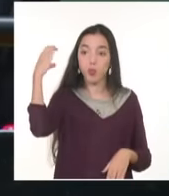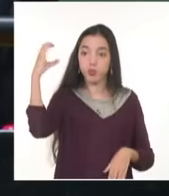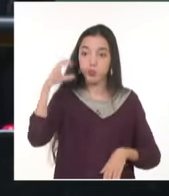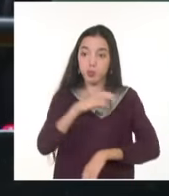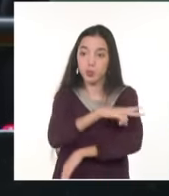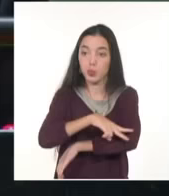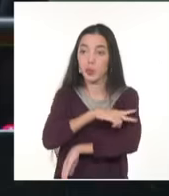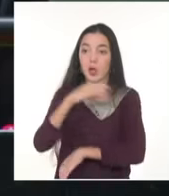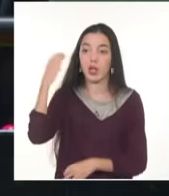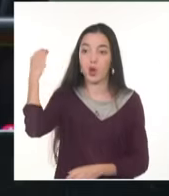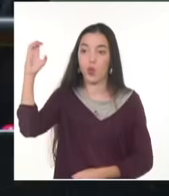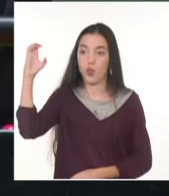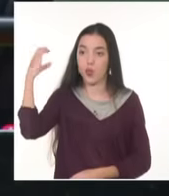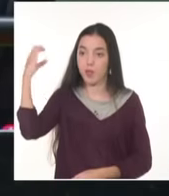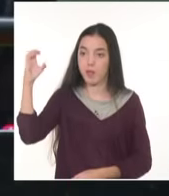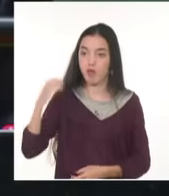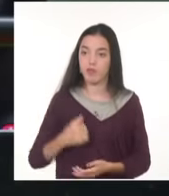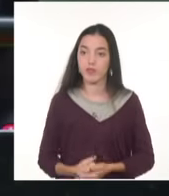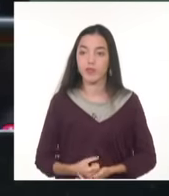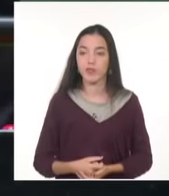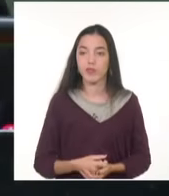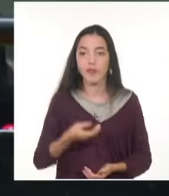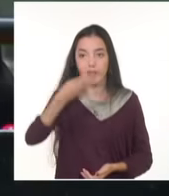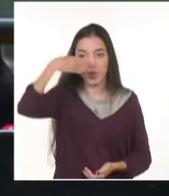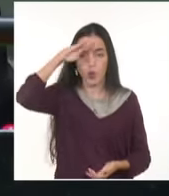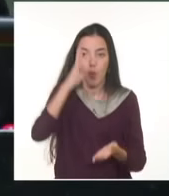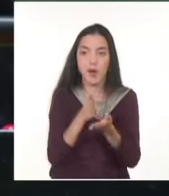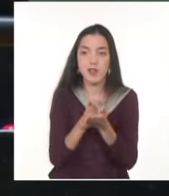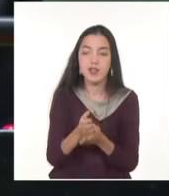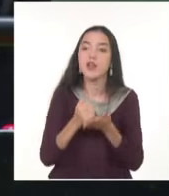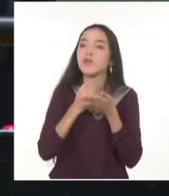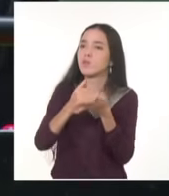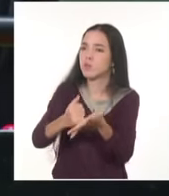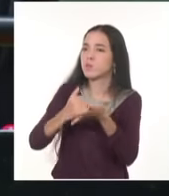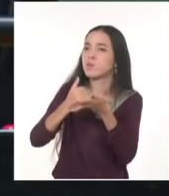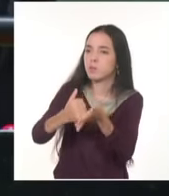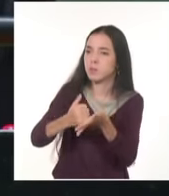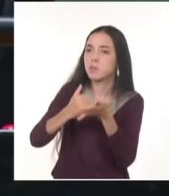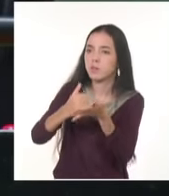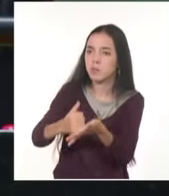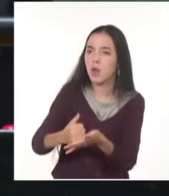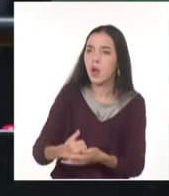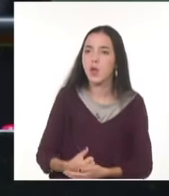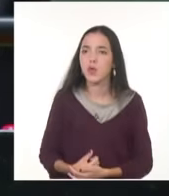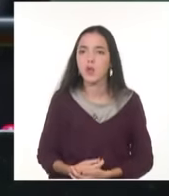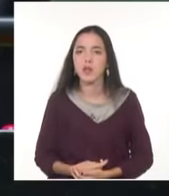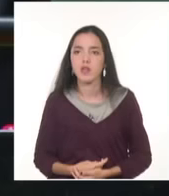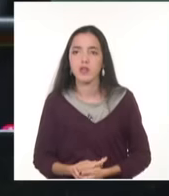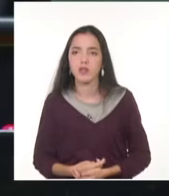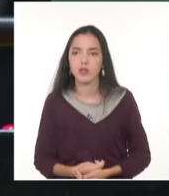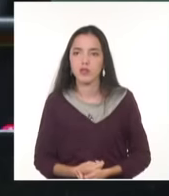Cuba continuará contribuyendo en todo lo posible en su condición de